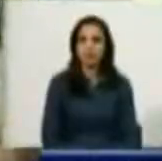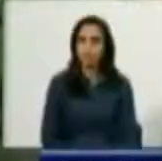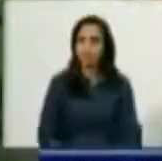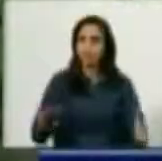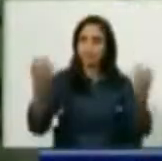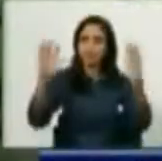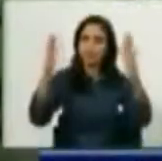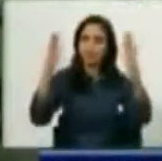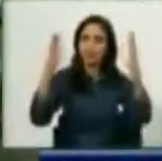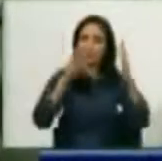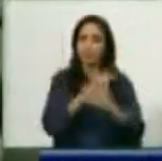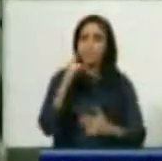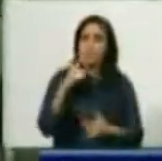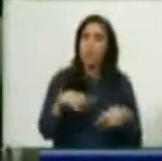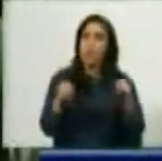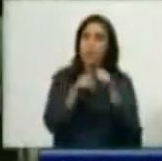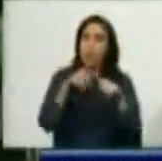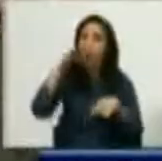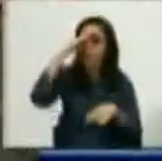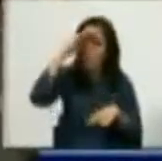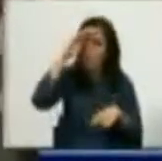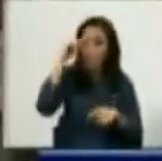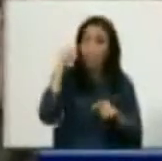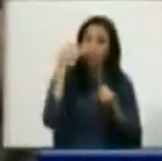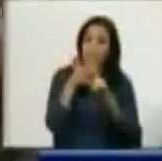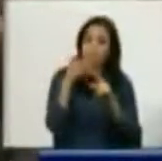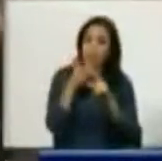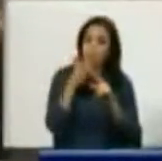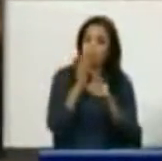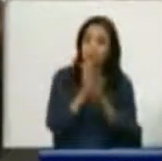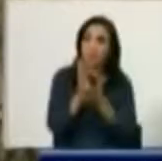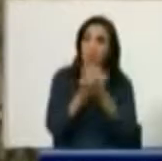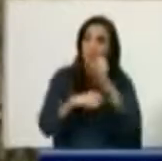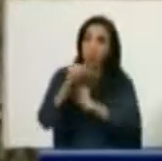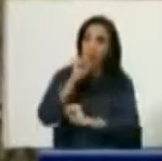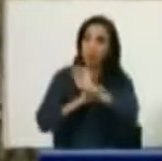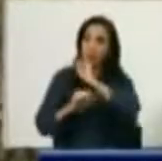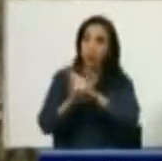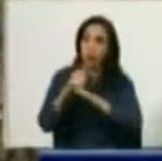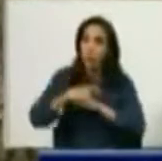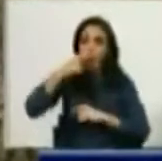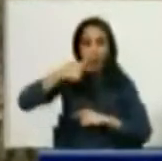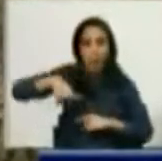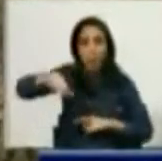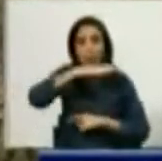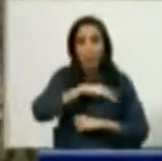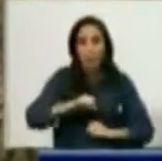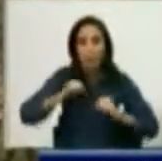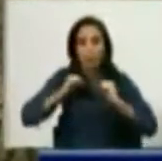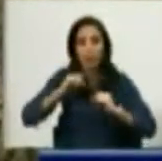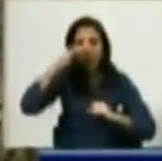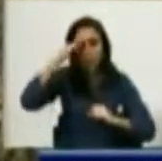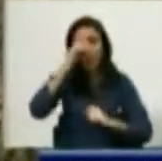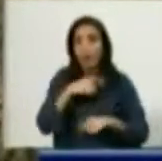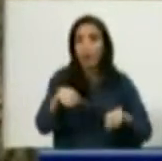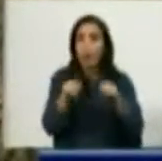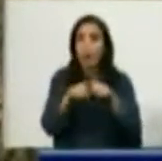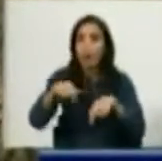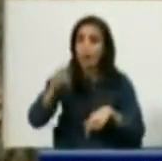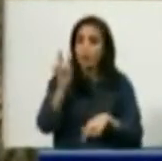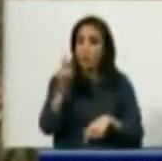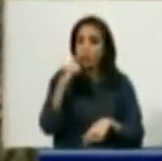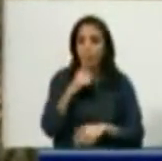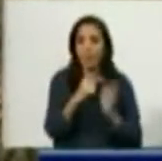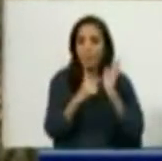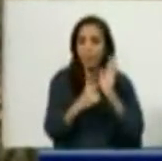así como Cuba dio sus luchas y vence el pueblo cubano así el pueblo de Venezuela tiene